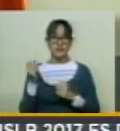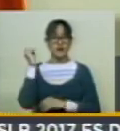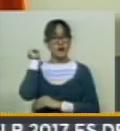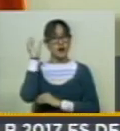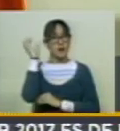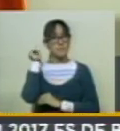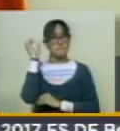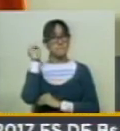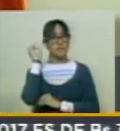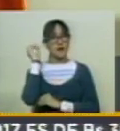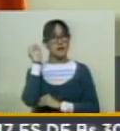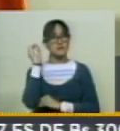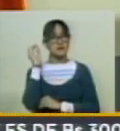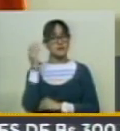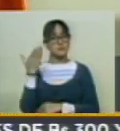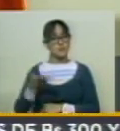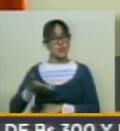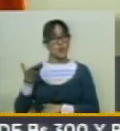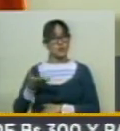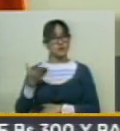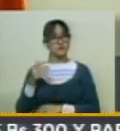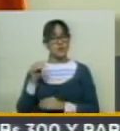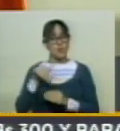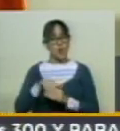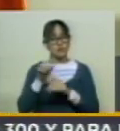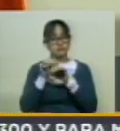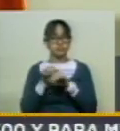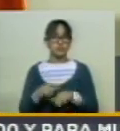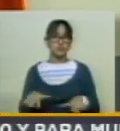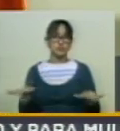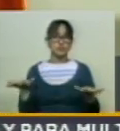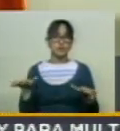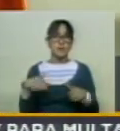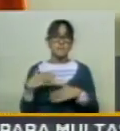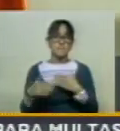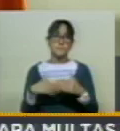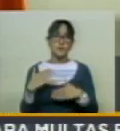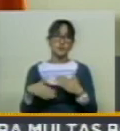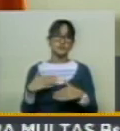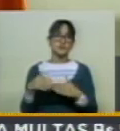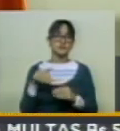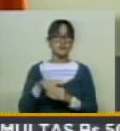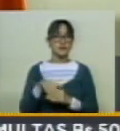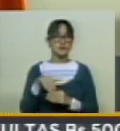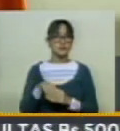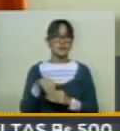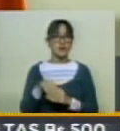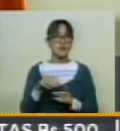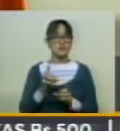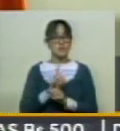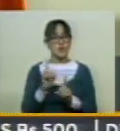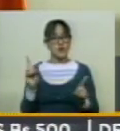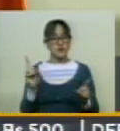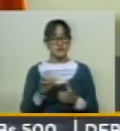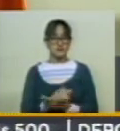campaña para la importancia de lo que es el voto, la difusión de lo que es el proceso electoral, la democracia. Para esto hemos